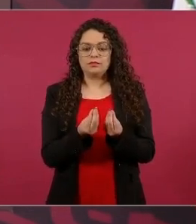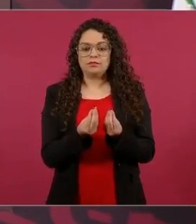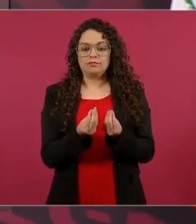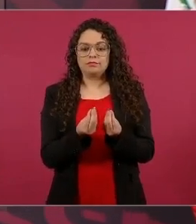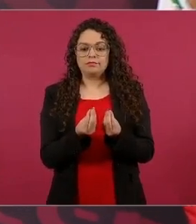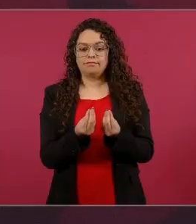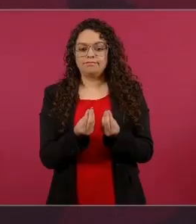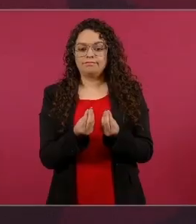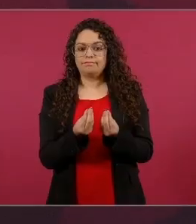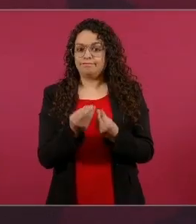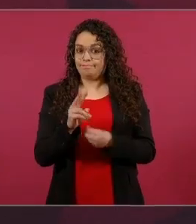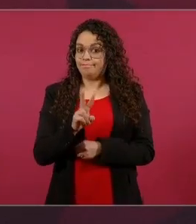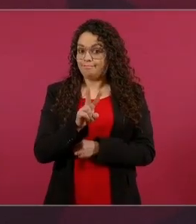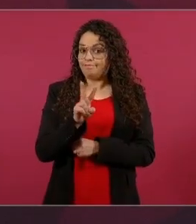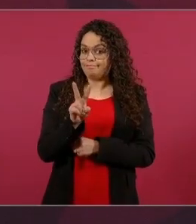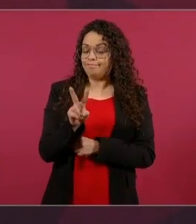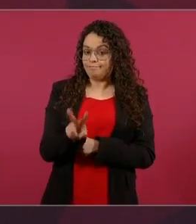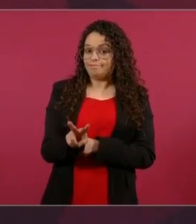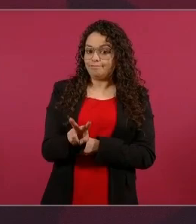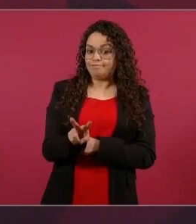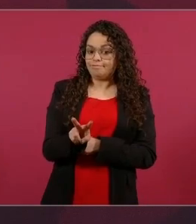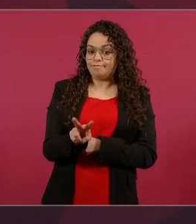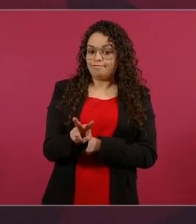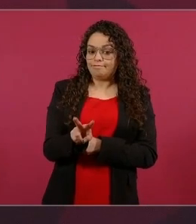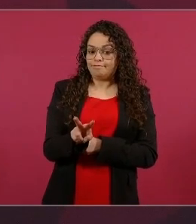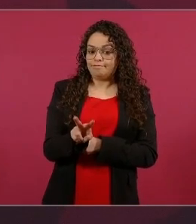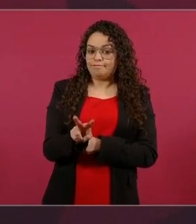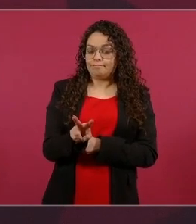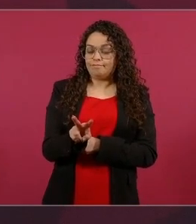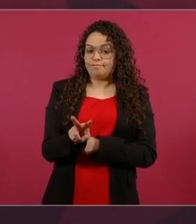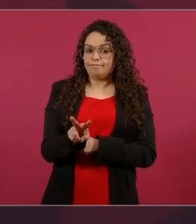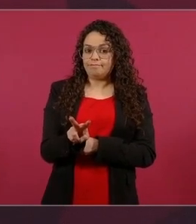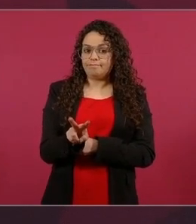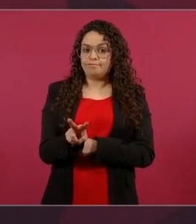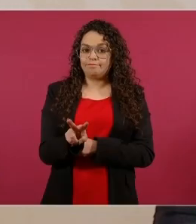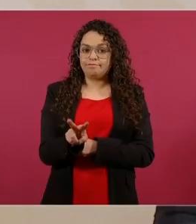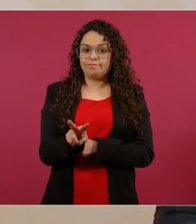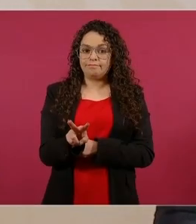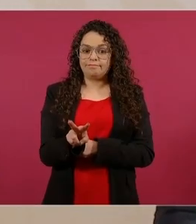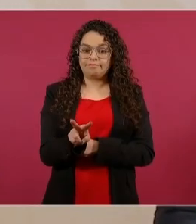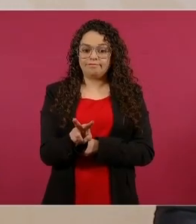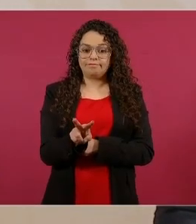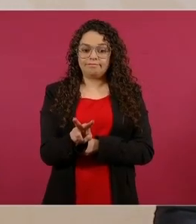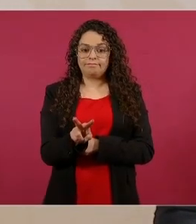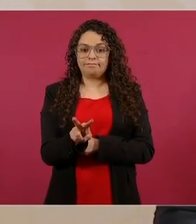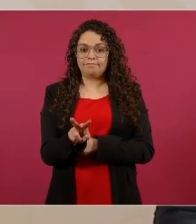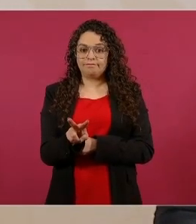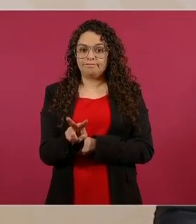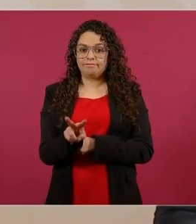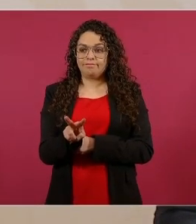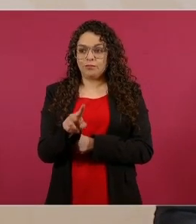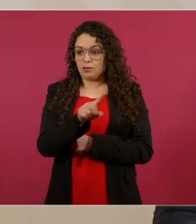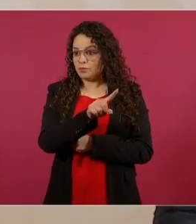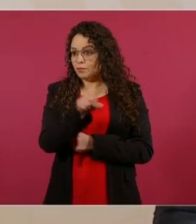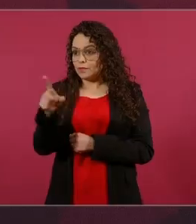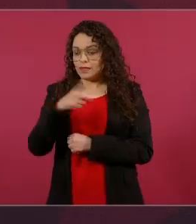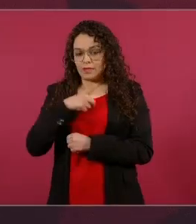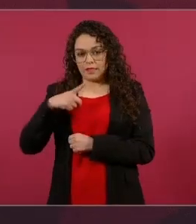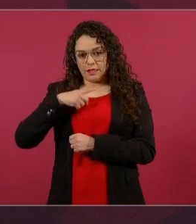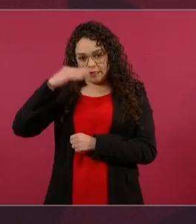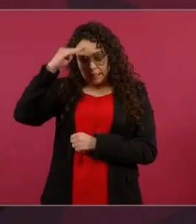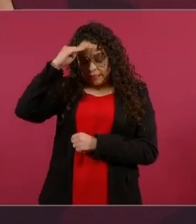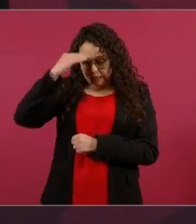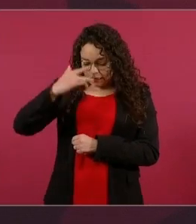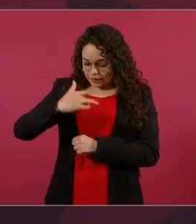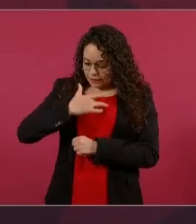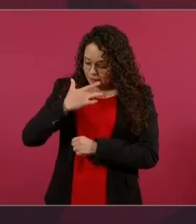asunto de fondo de fondo para la para La la reflexión y lo otro que